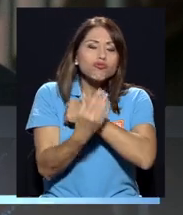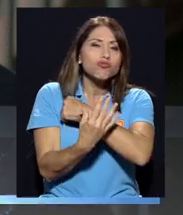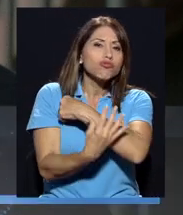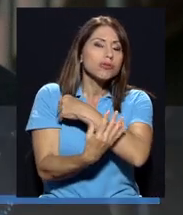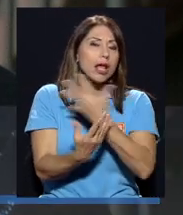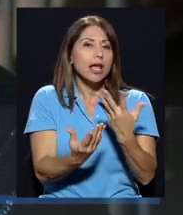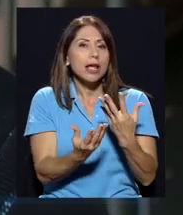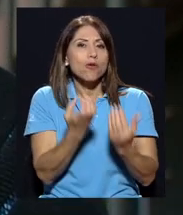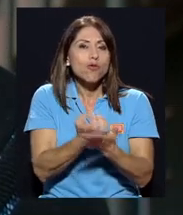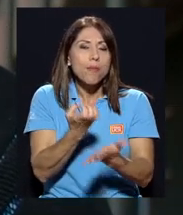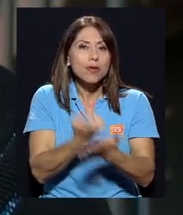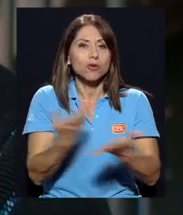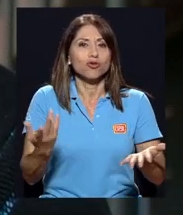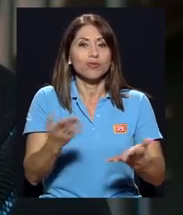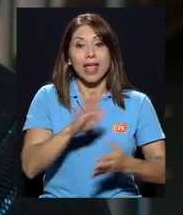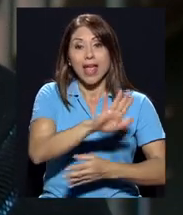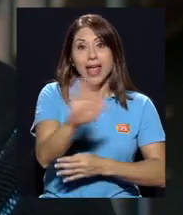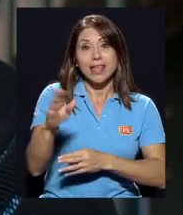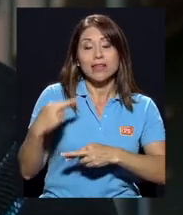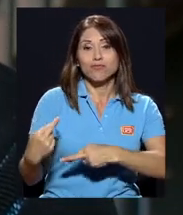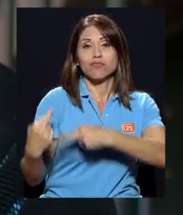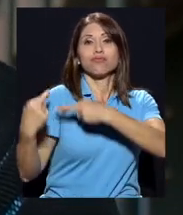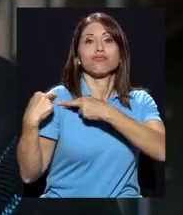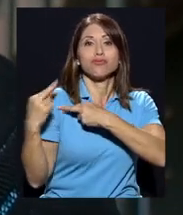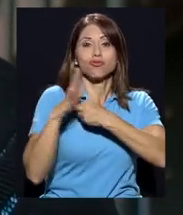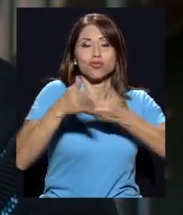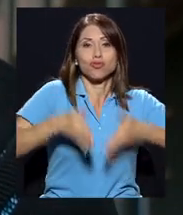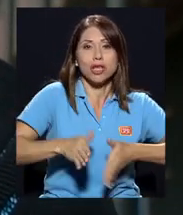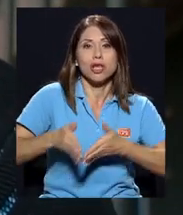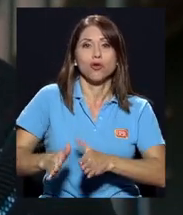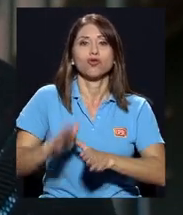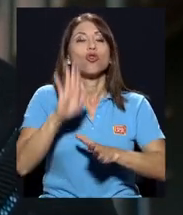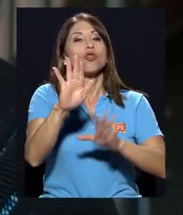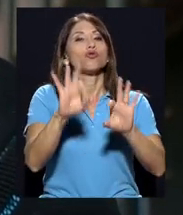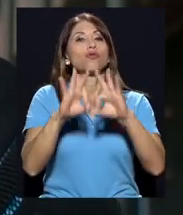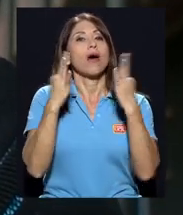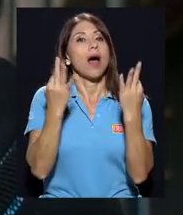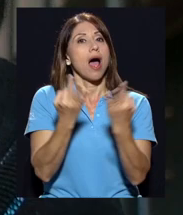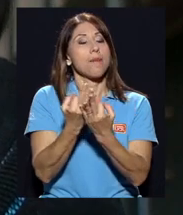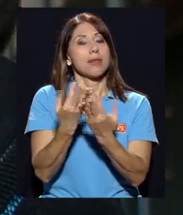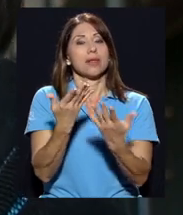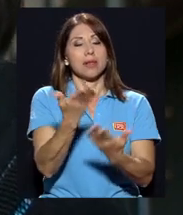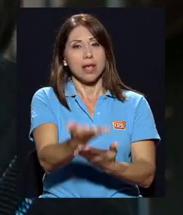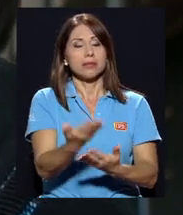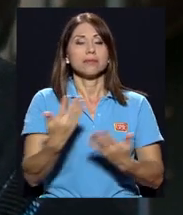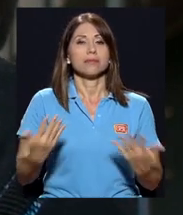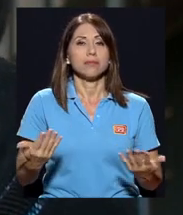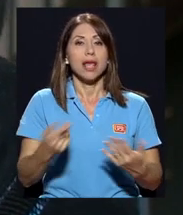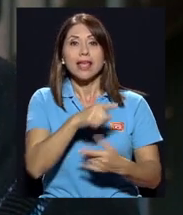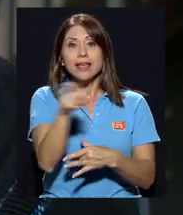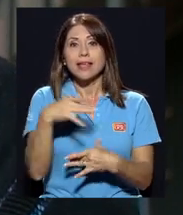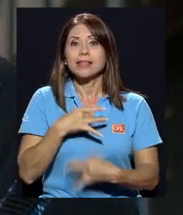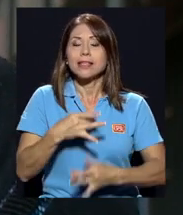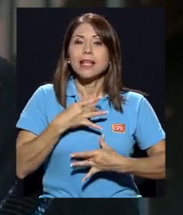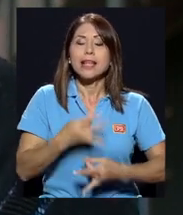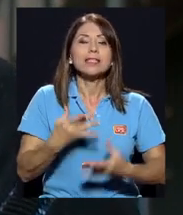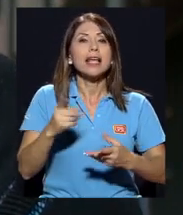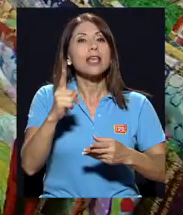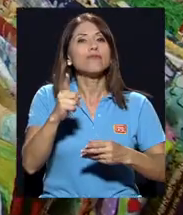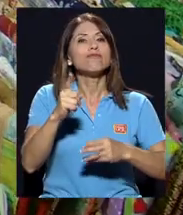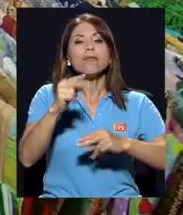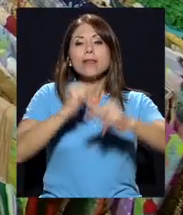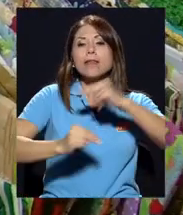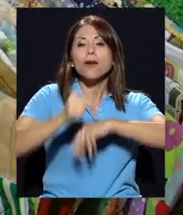de sus hijos, la responsabilidad económica de sus familias y que están interesadas en ya sea iniciar un